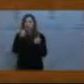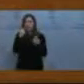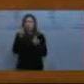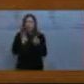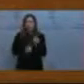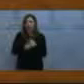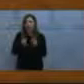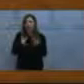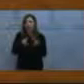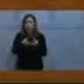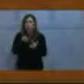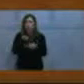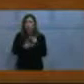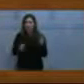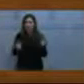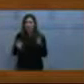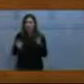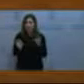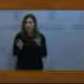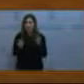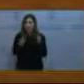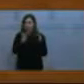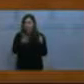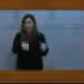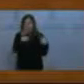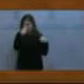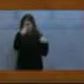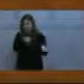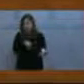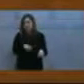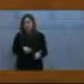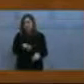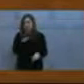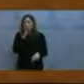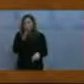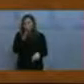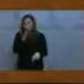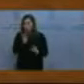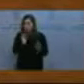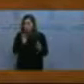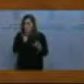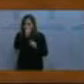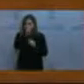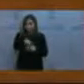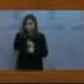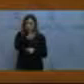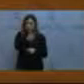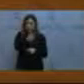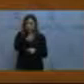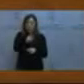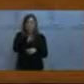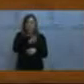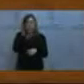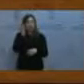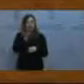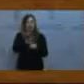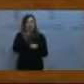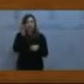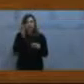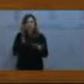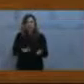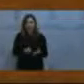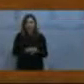dónde van. Y la razón de la no aprobación de los presupuestos, señora consejera, es puramente política y puramente